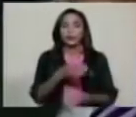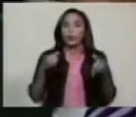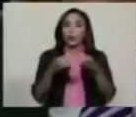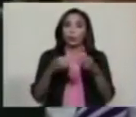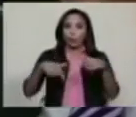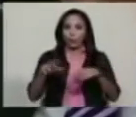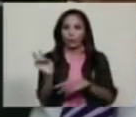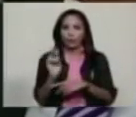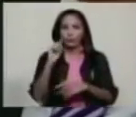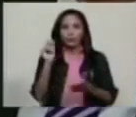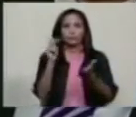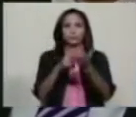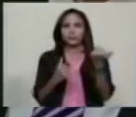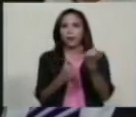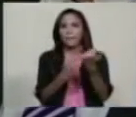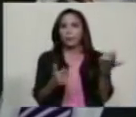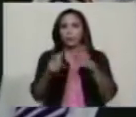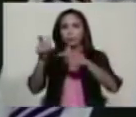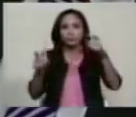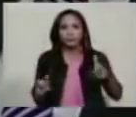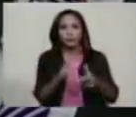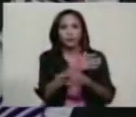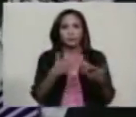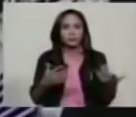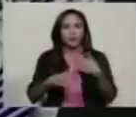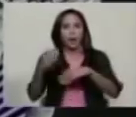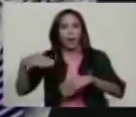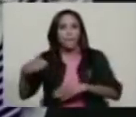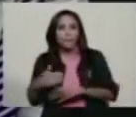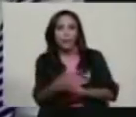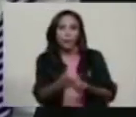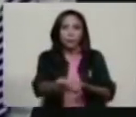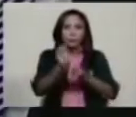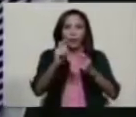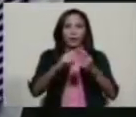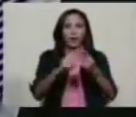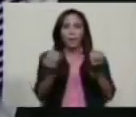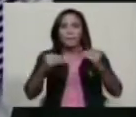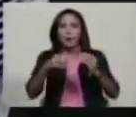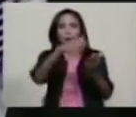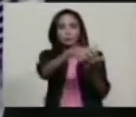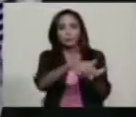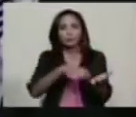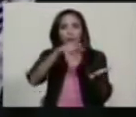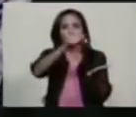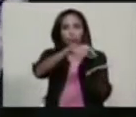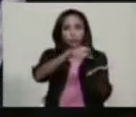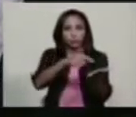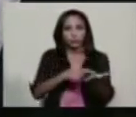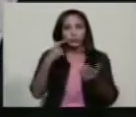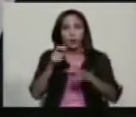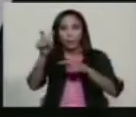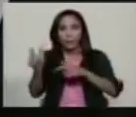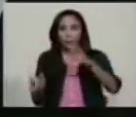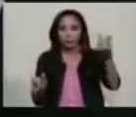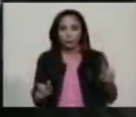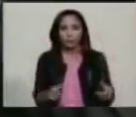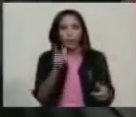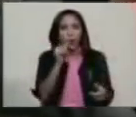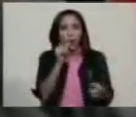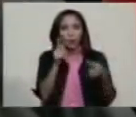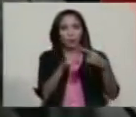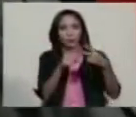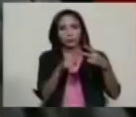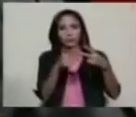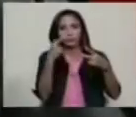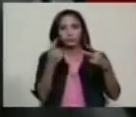está representada por el sector pesca y acuicultura, integrada por los ciudadanos Fernando